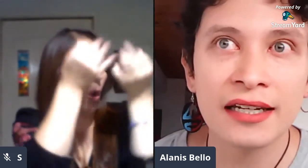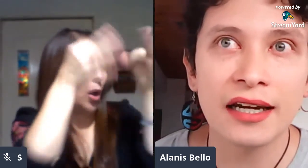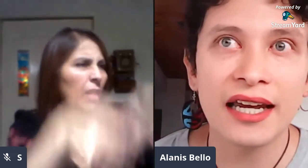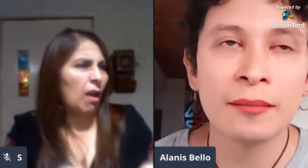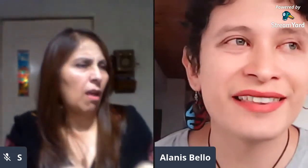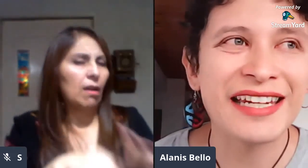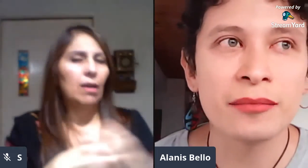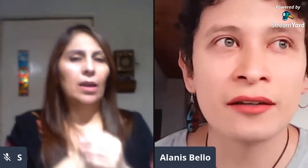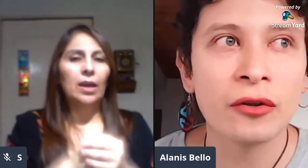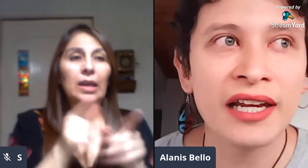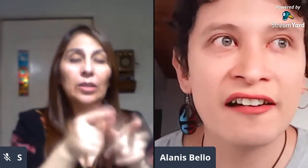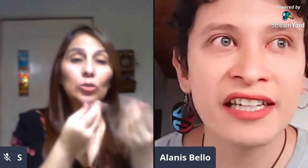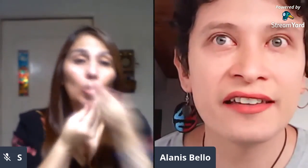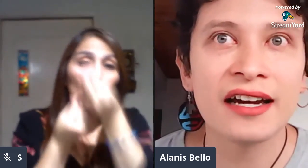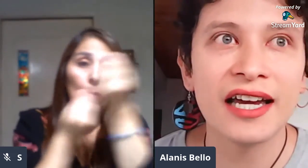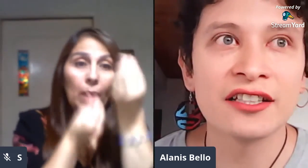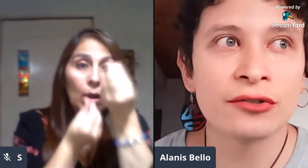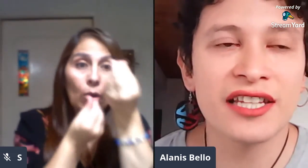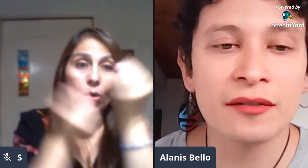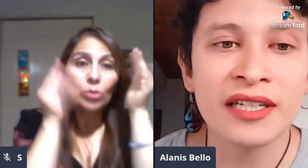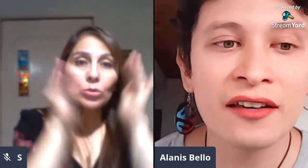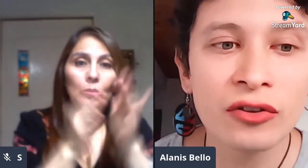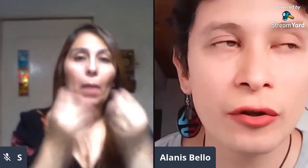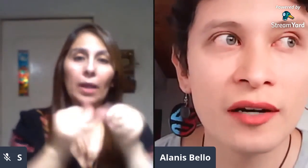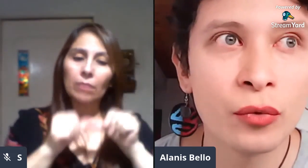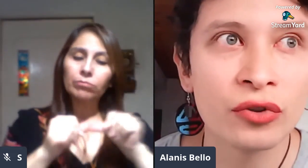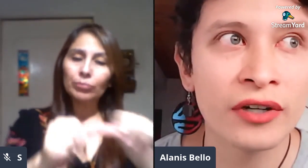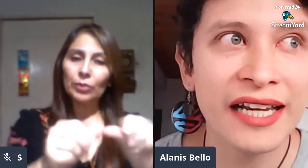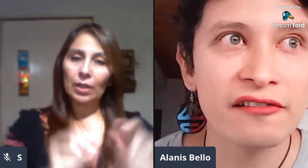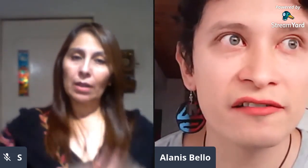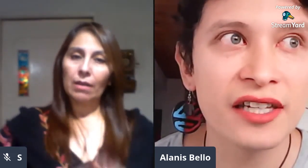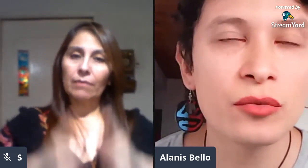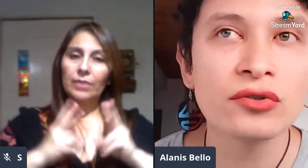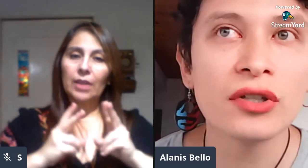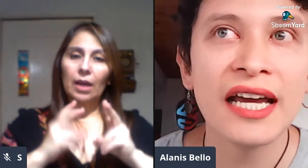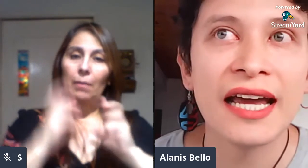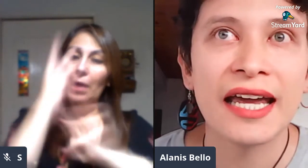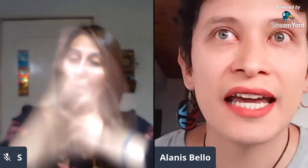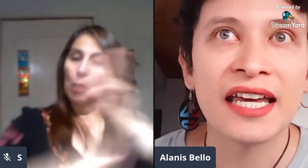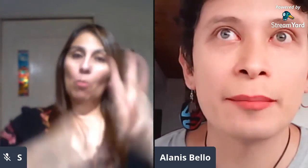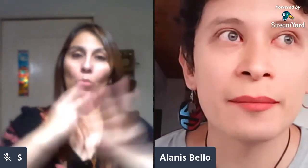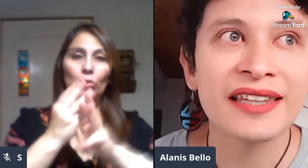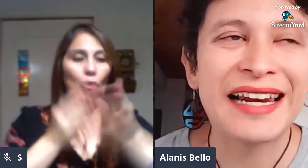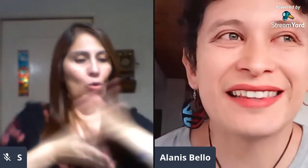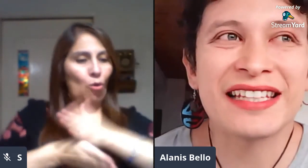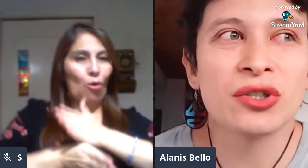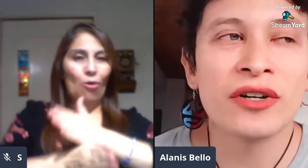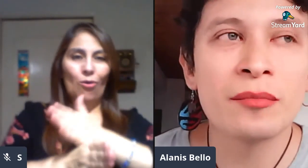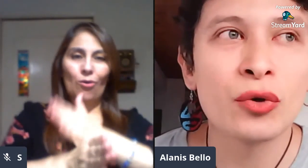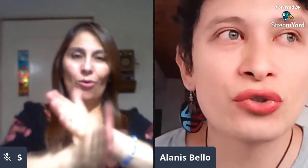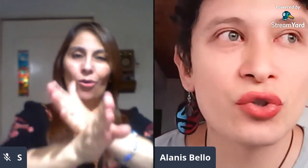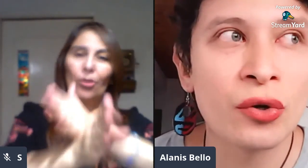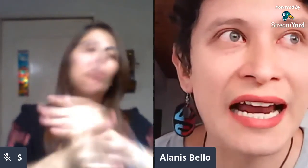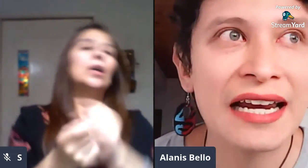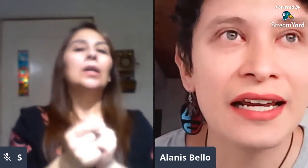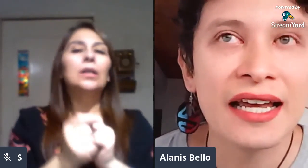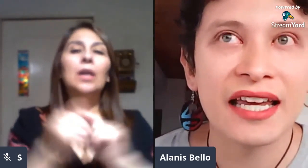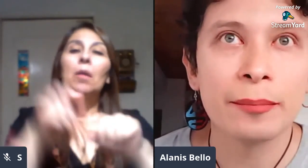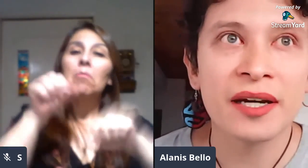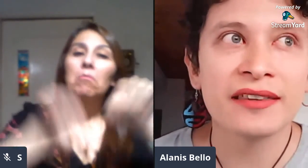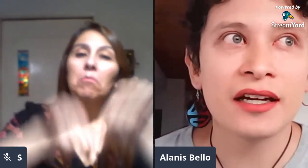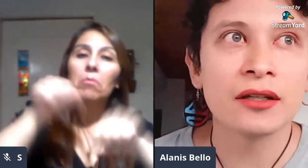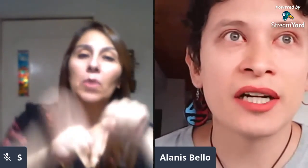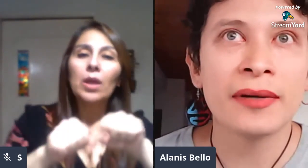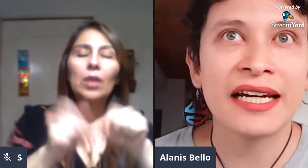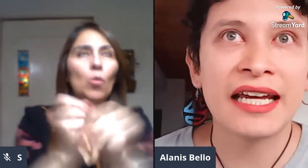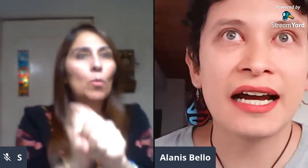permiten el mantenimiento de la vida, el sostenimiento del mundo en el que vivimos, que permite la atención emocional,